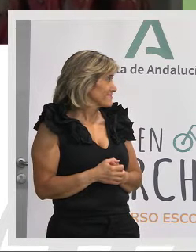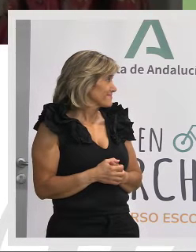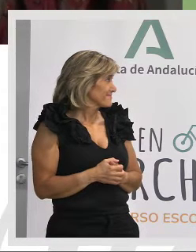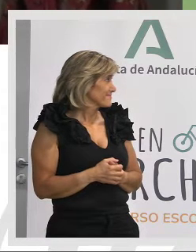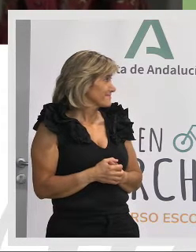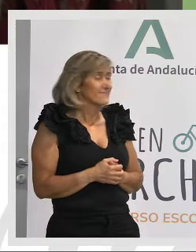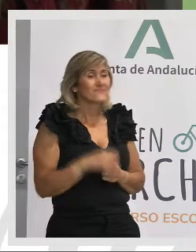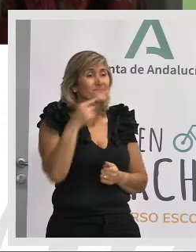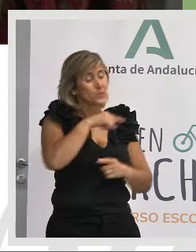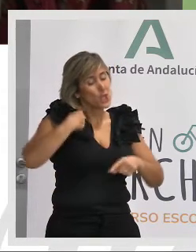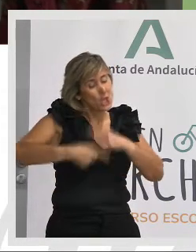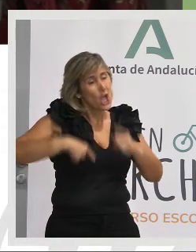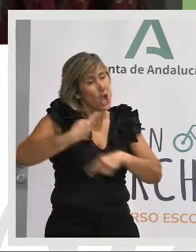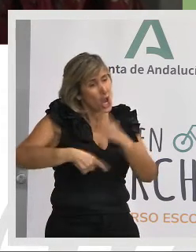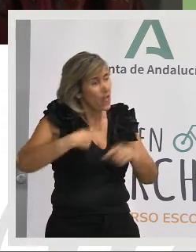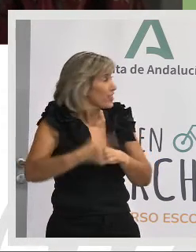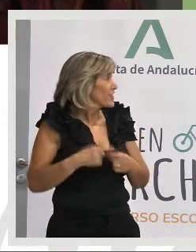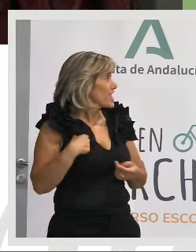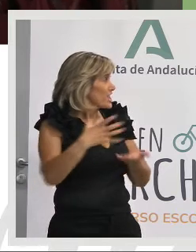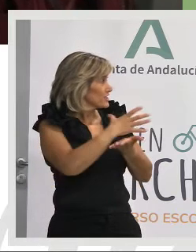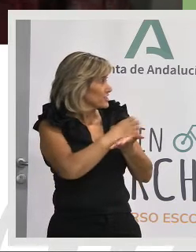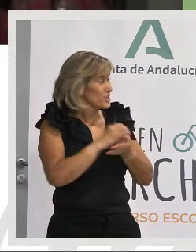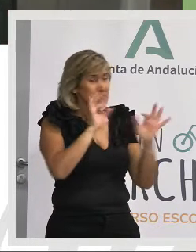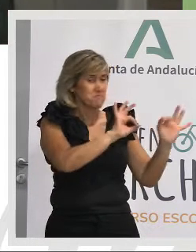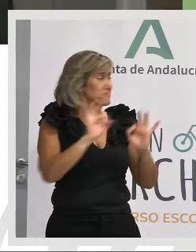Todos los días vamos con prisas.